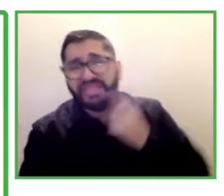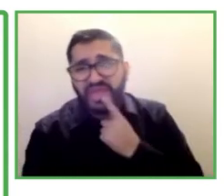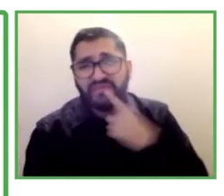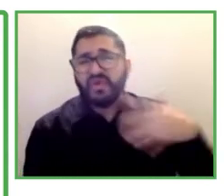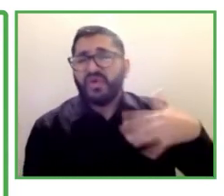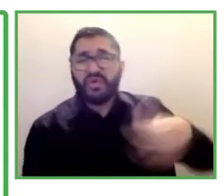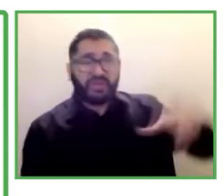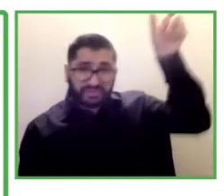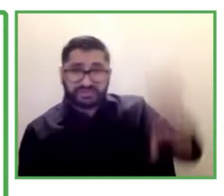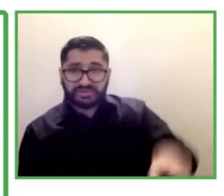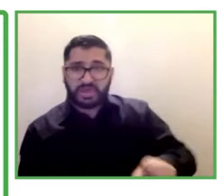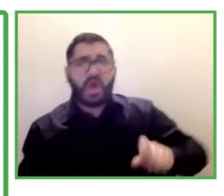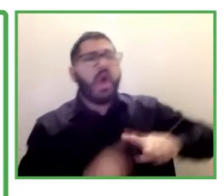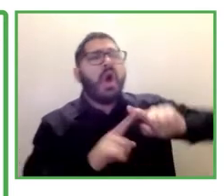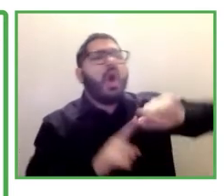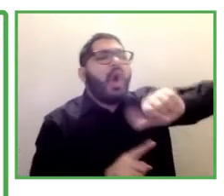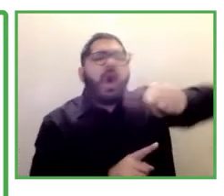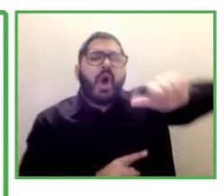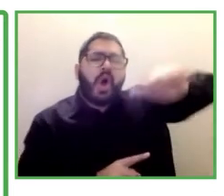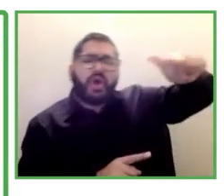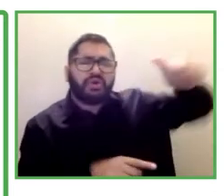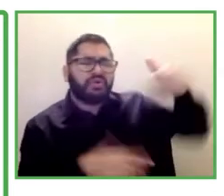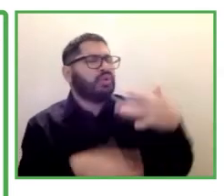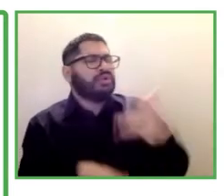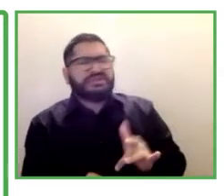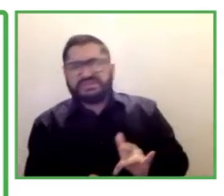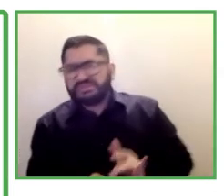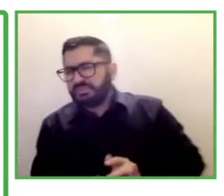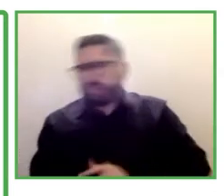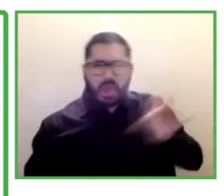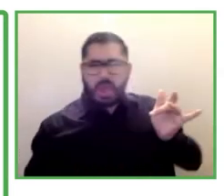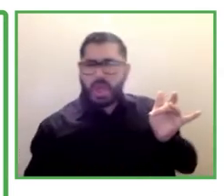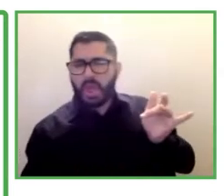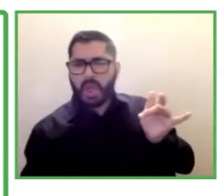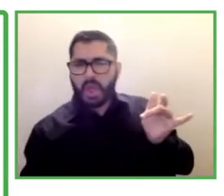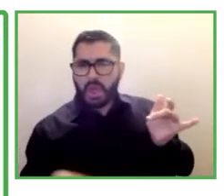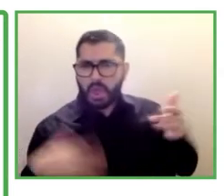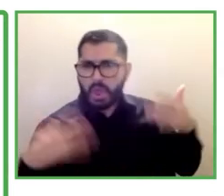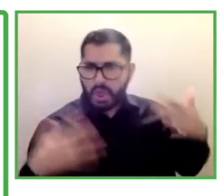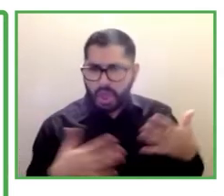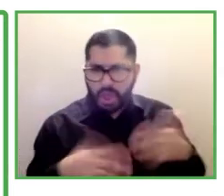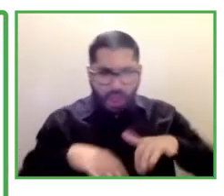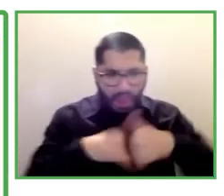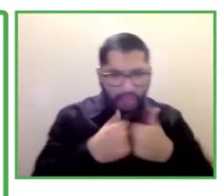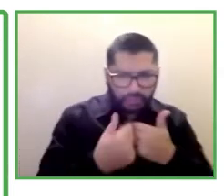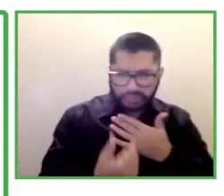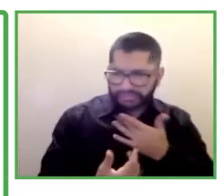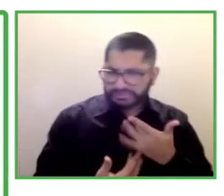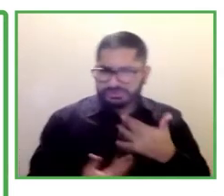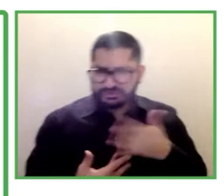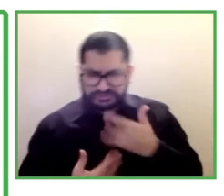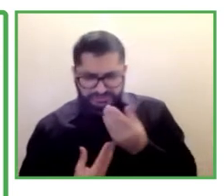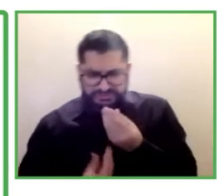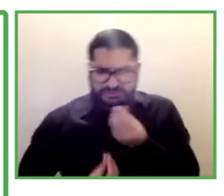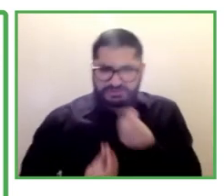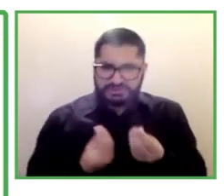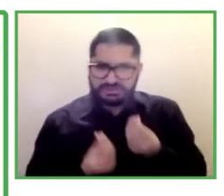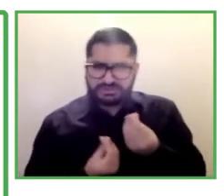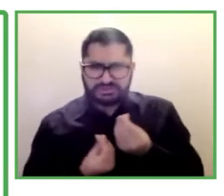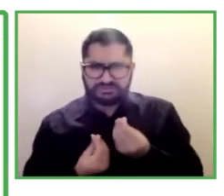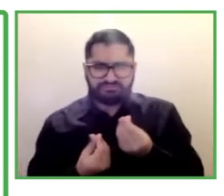tenían problemas de comunicación. Y porque no hubo preparación, no hubo comunicación entre ellos, la